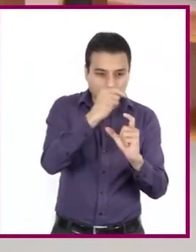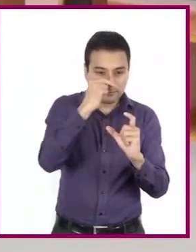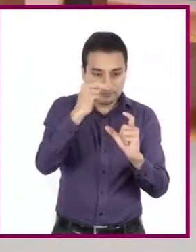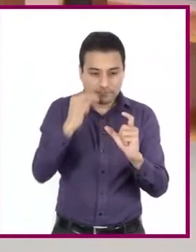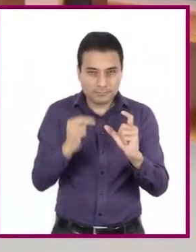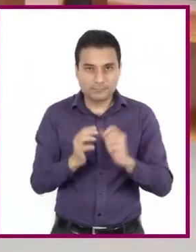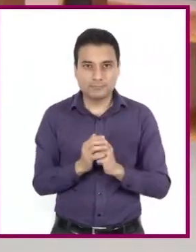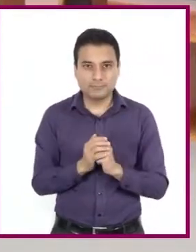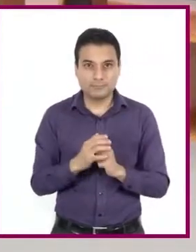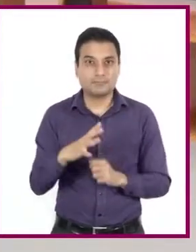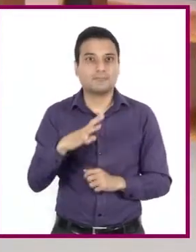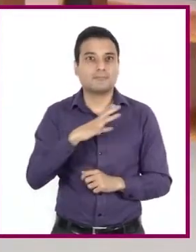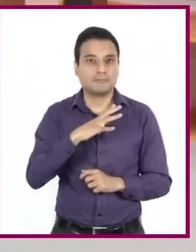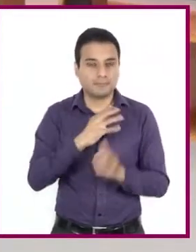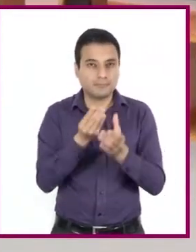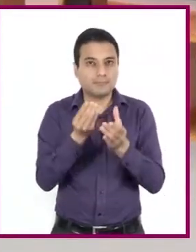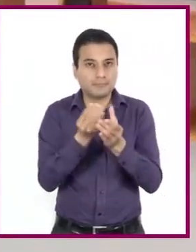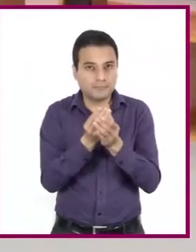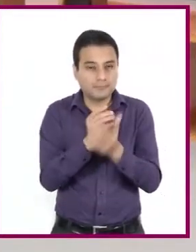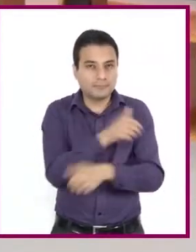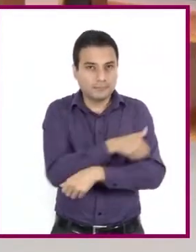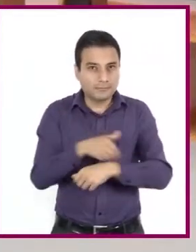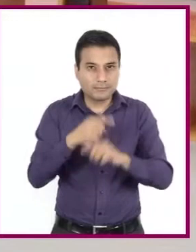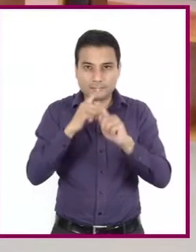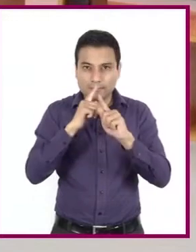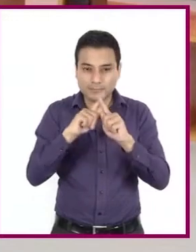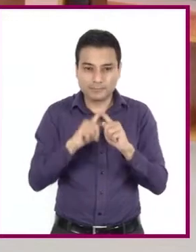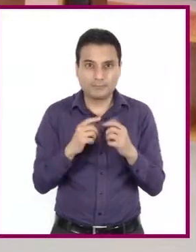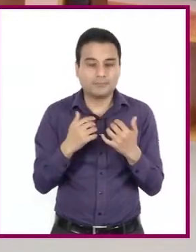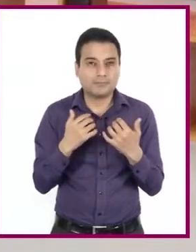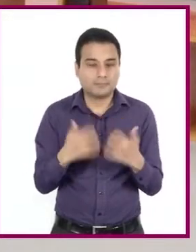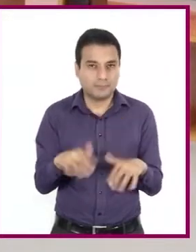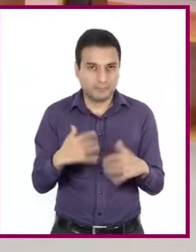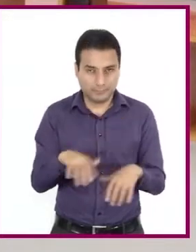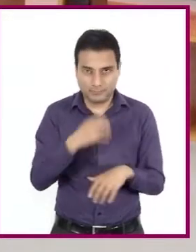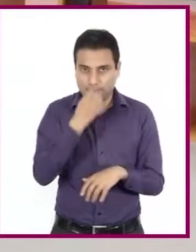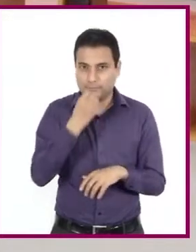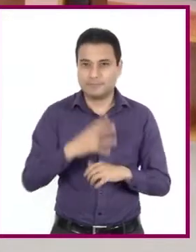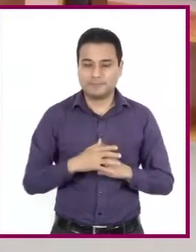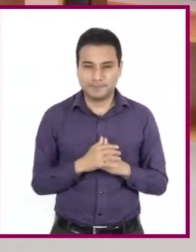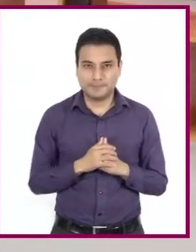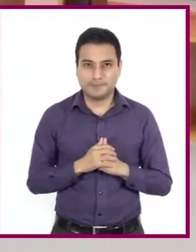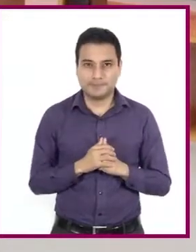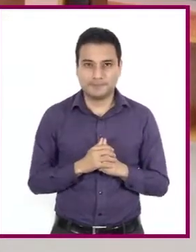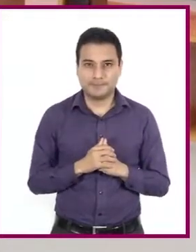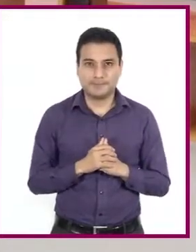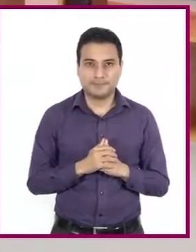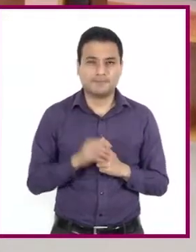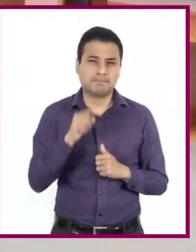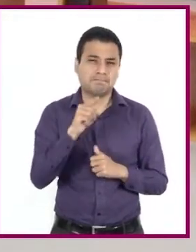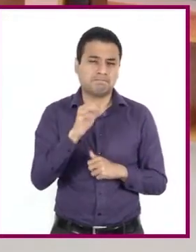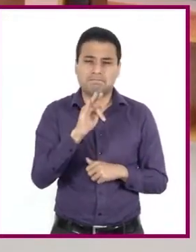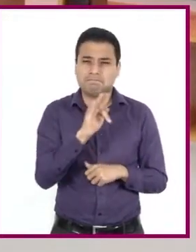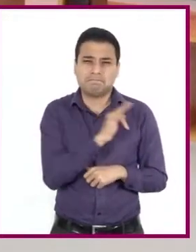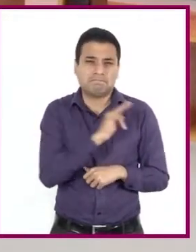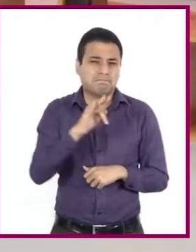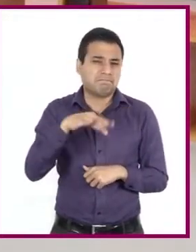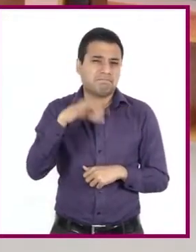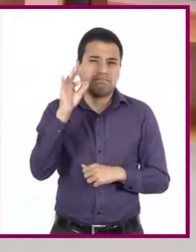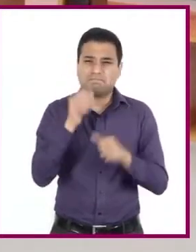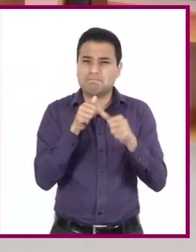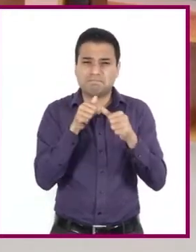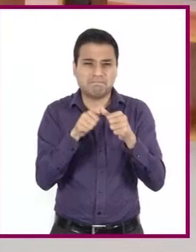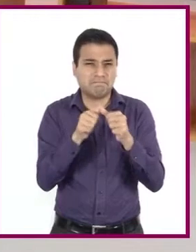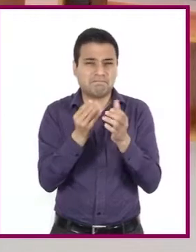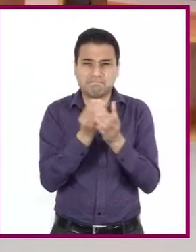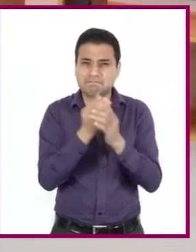existen distintos tipos de familias tipográficas integradas por varios tipos de letra? podemos escoger entre muchísimos tipos de letra y